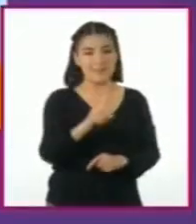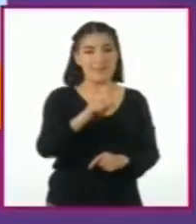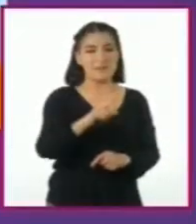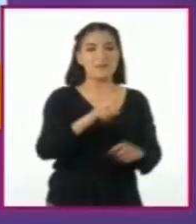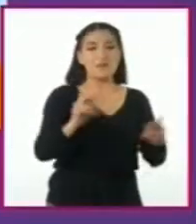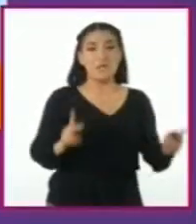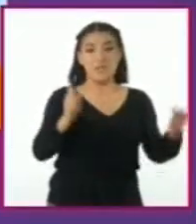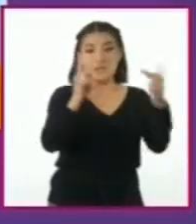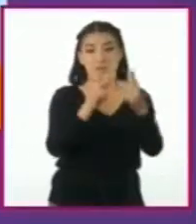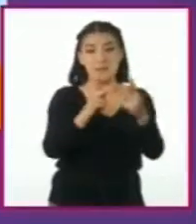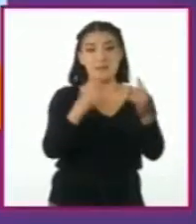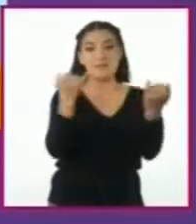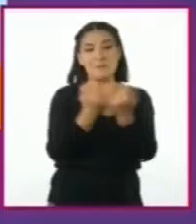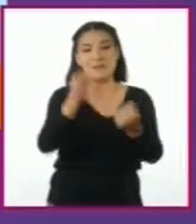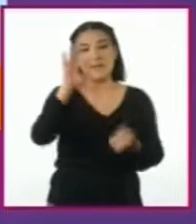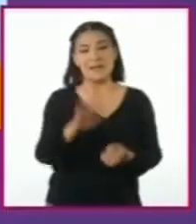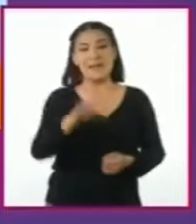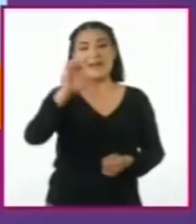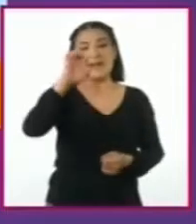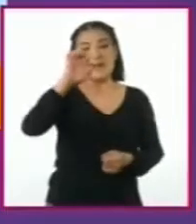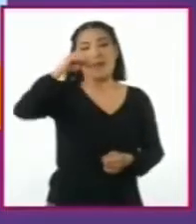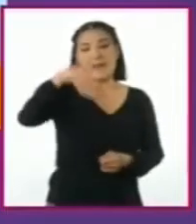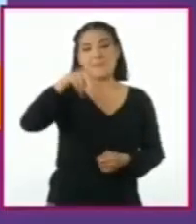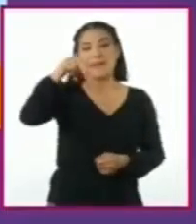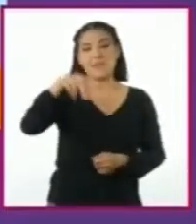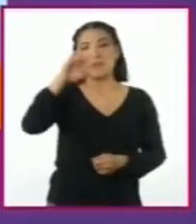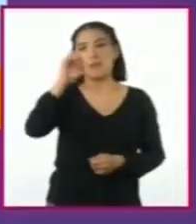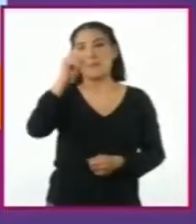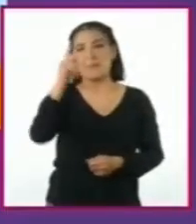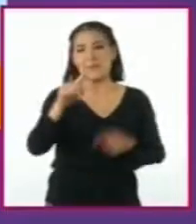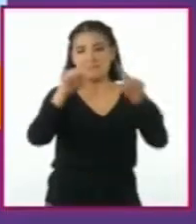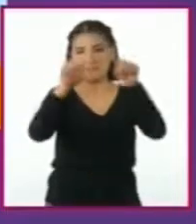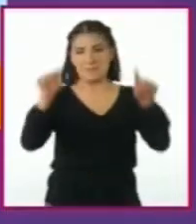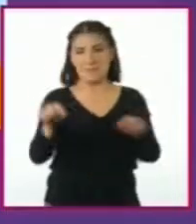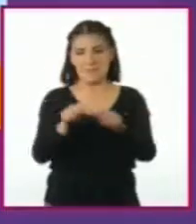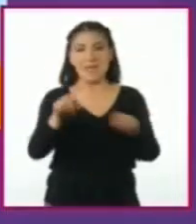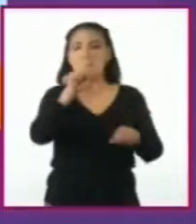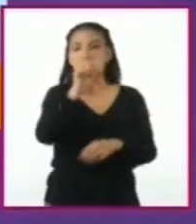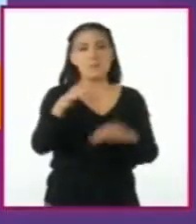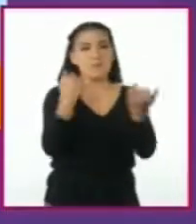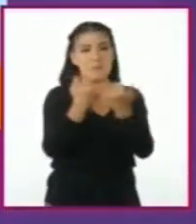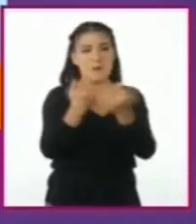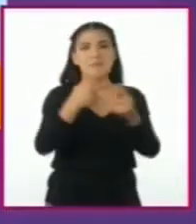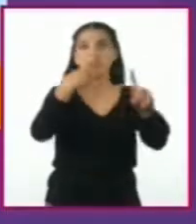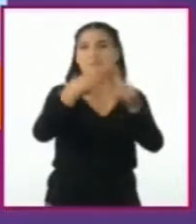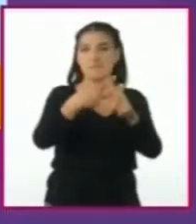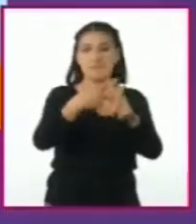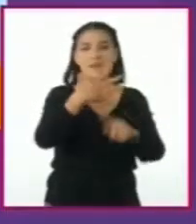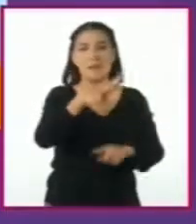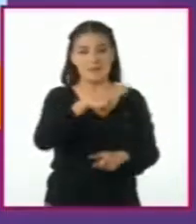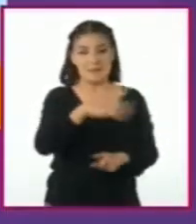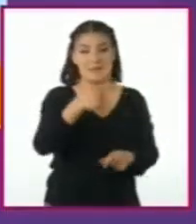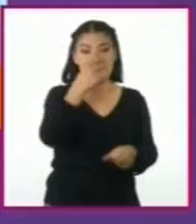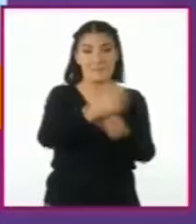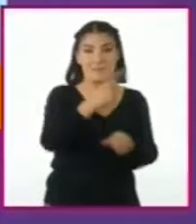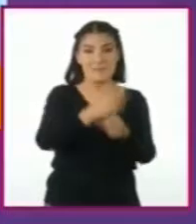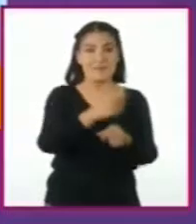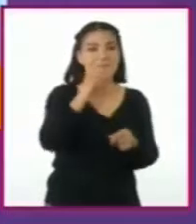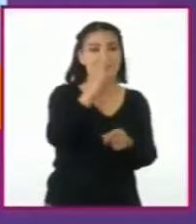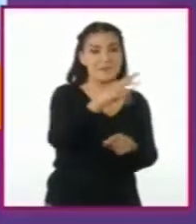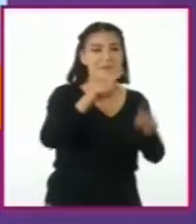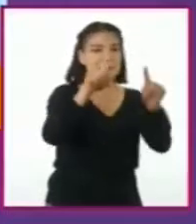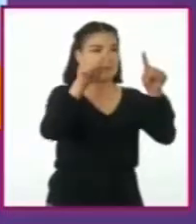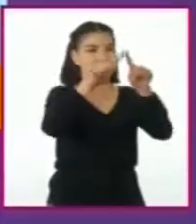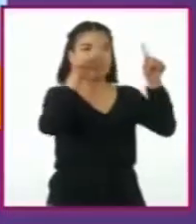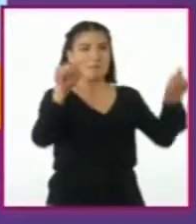congruentes con los del MNOP. Además, sus lados son proporcionales. El primer cuadrilátero está ampliado